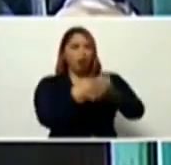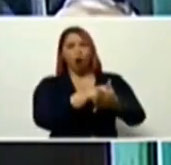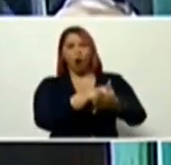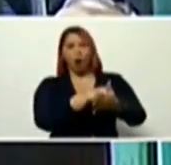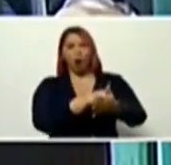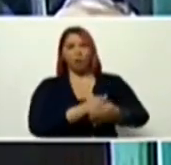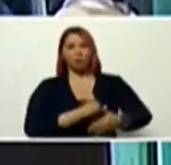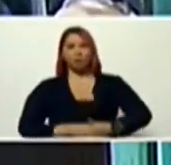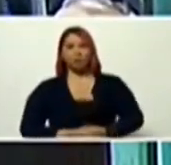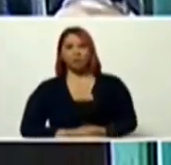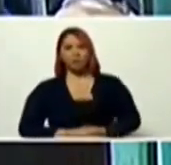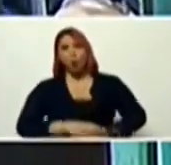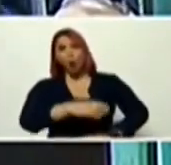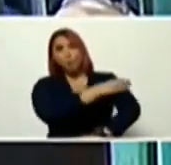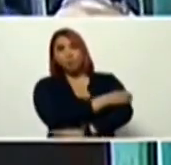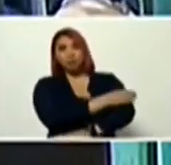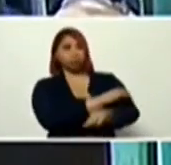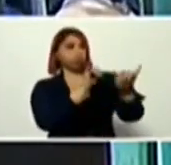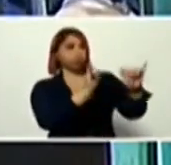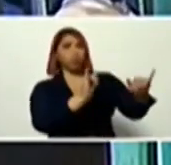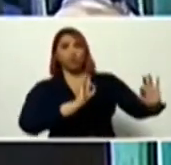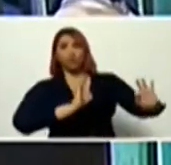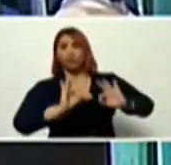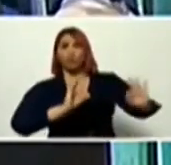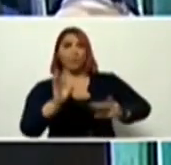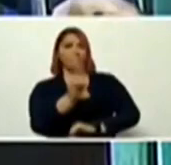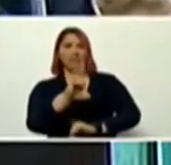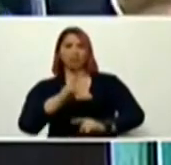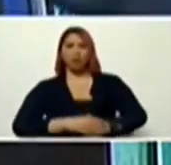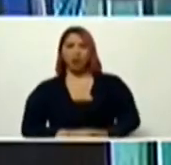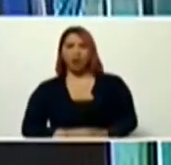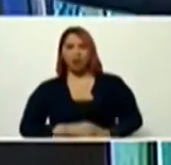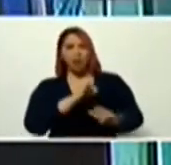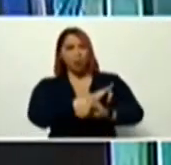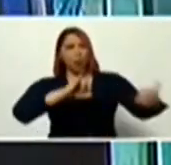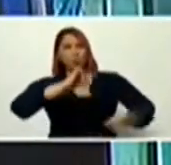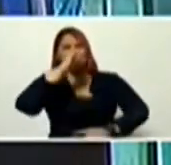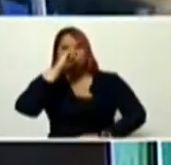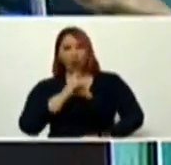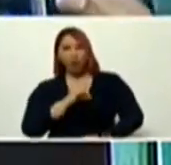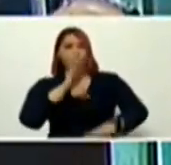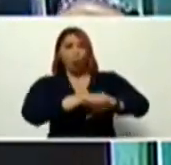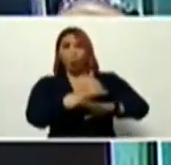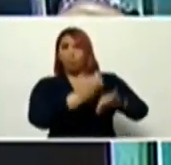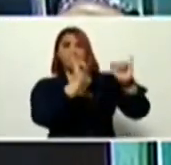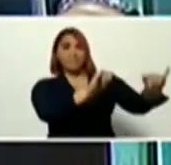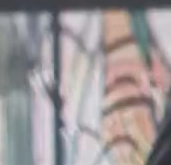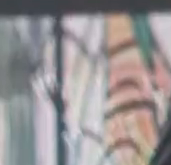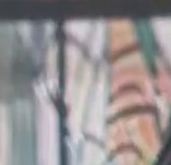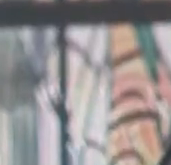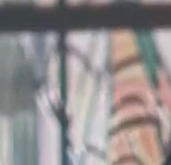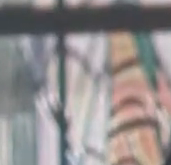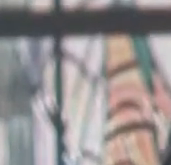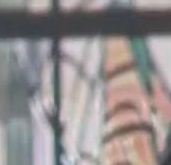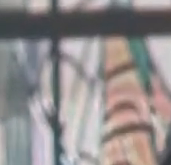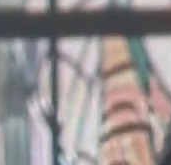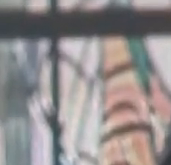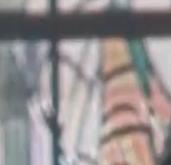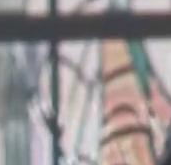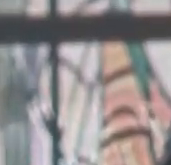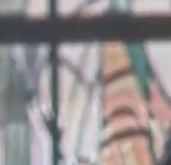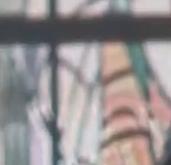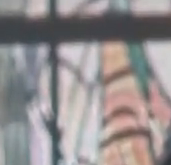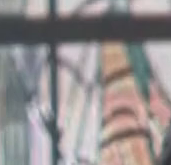golpismo que la oposición ha practicado en Venezuela en los últimos años. La culpa es de ellos. Guaidó, por su